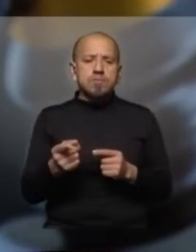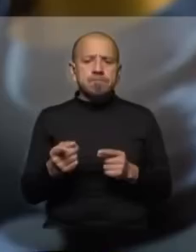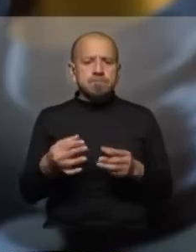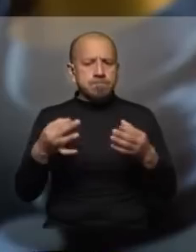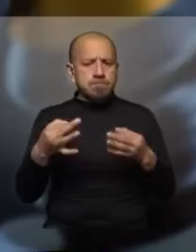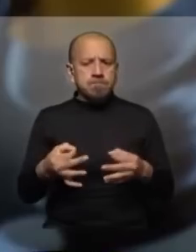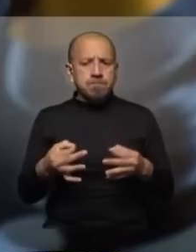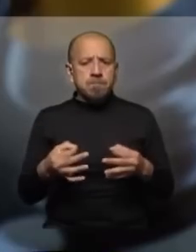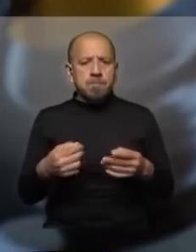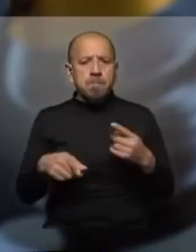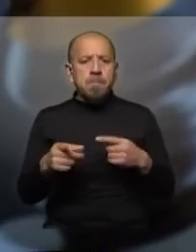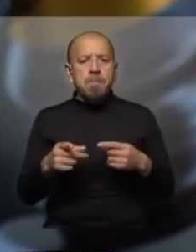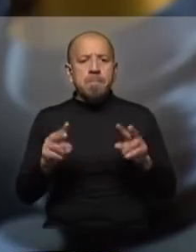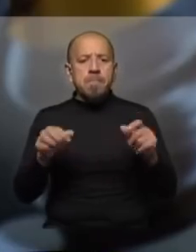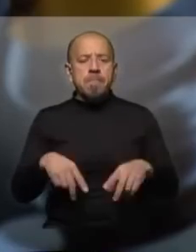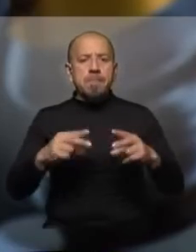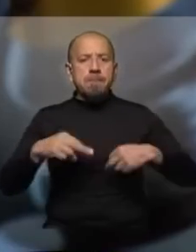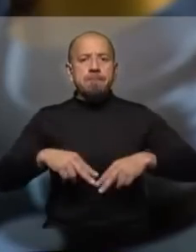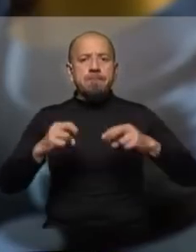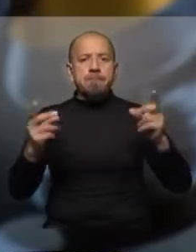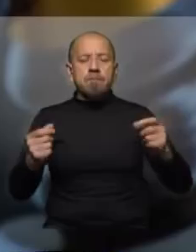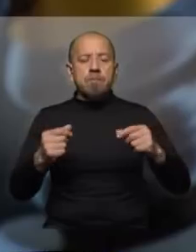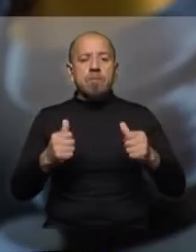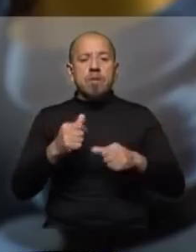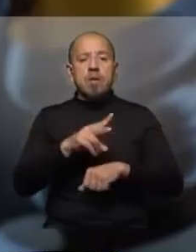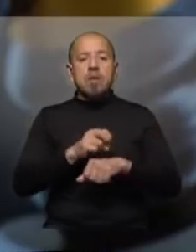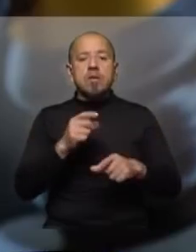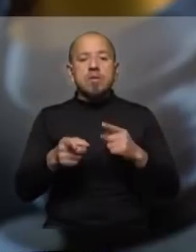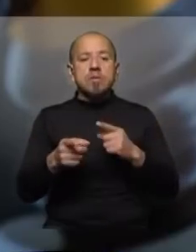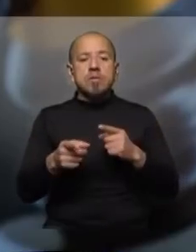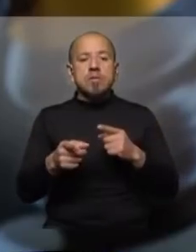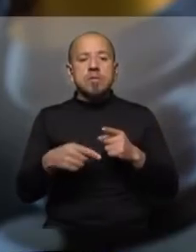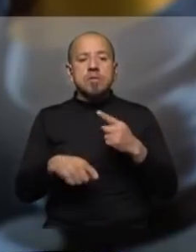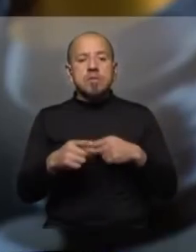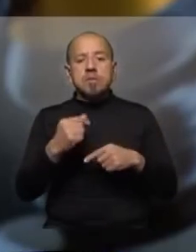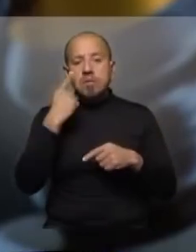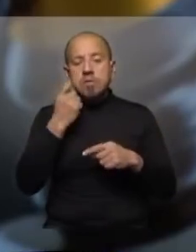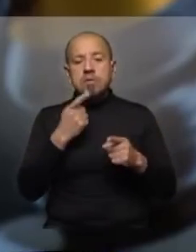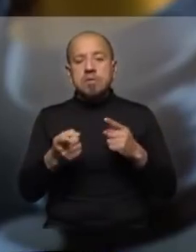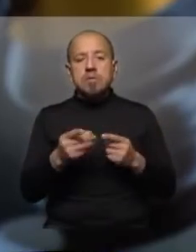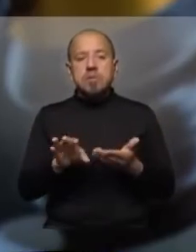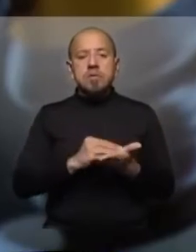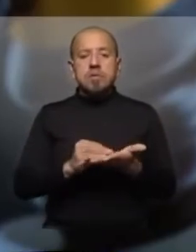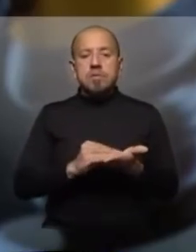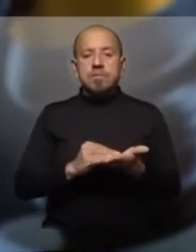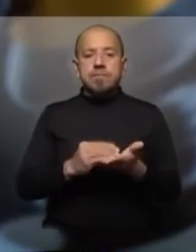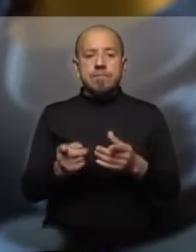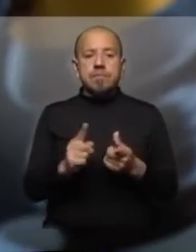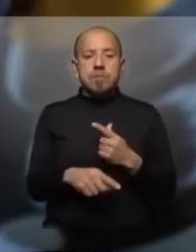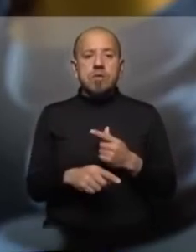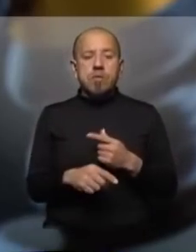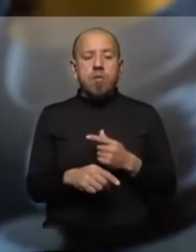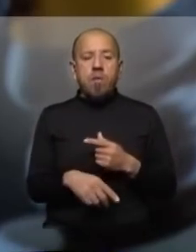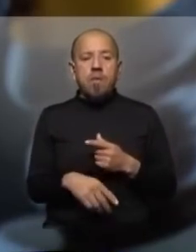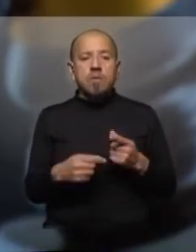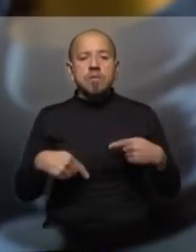cumplen tareas de investigación junto con la fiscalía está la policía de prevención administrativa y la policía de investigación hay un